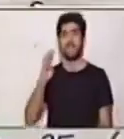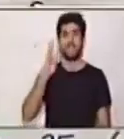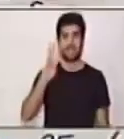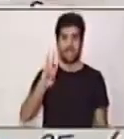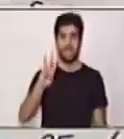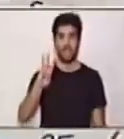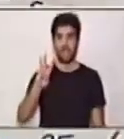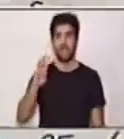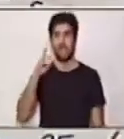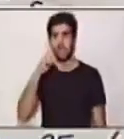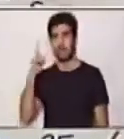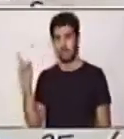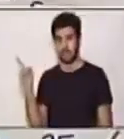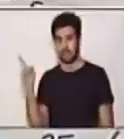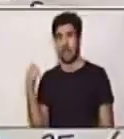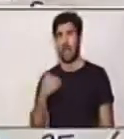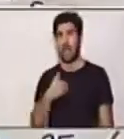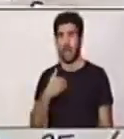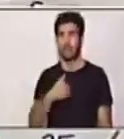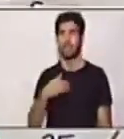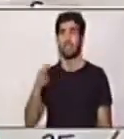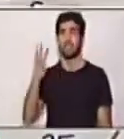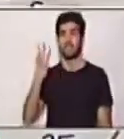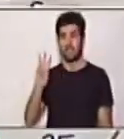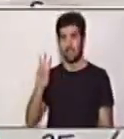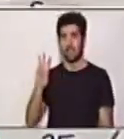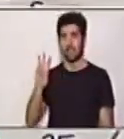frecuencias en este intervalo.